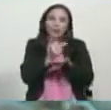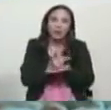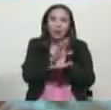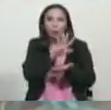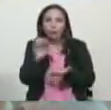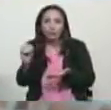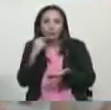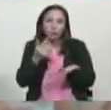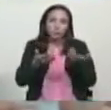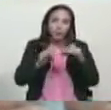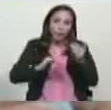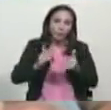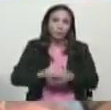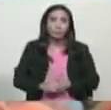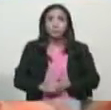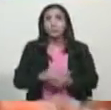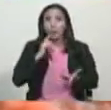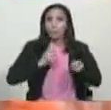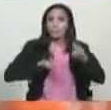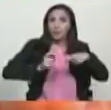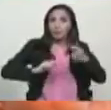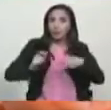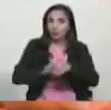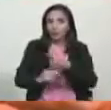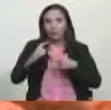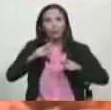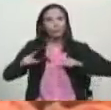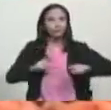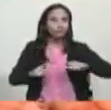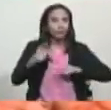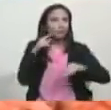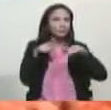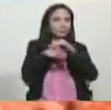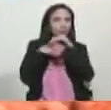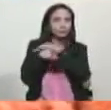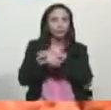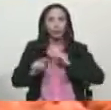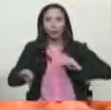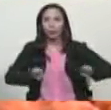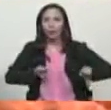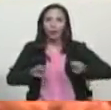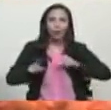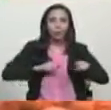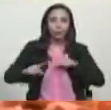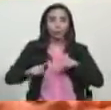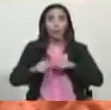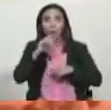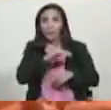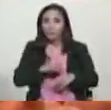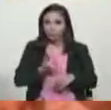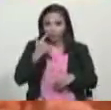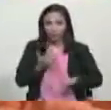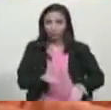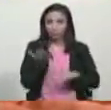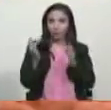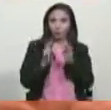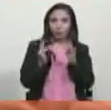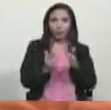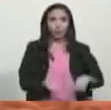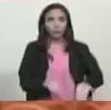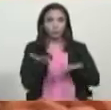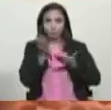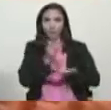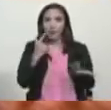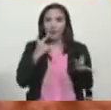lo que se llama un galpón en ambiente controlado. Aquí usted lo puede ver, nuestro pueblo, que tiene